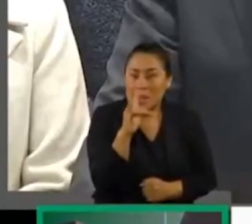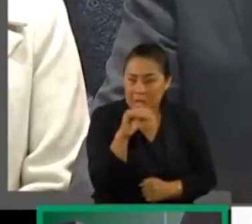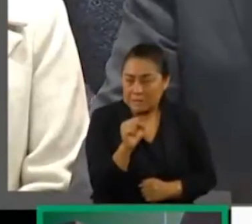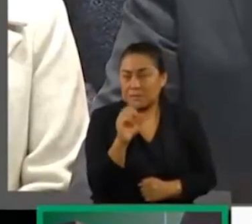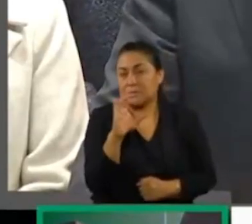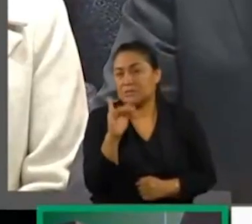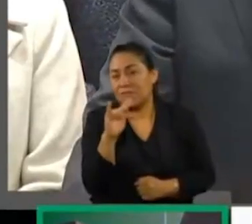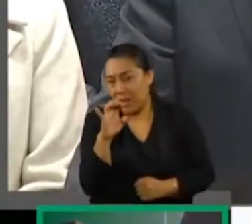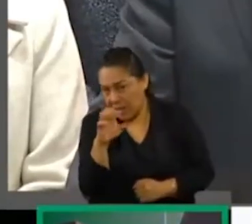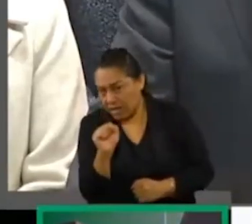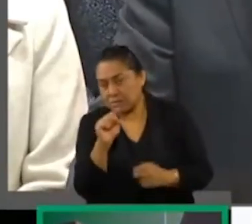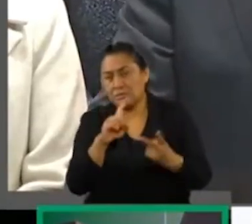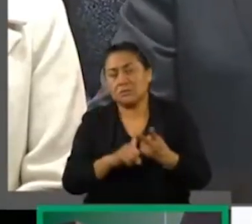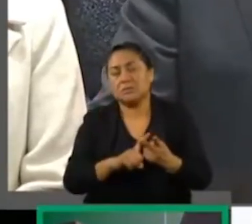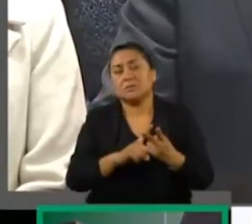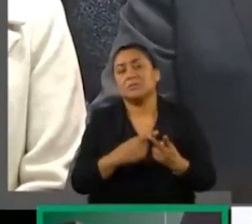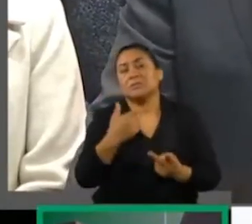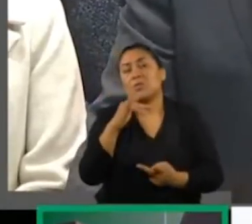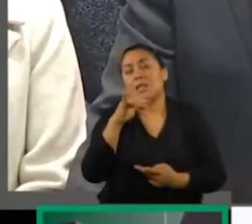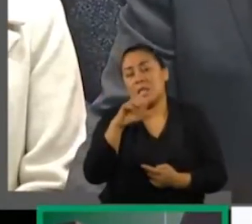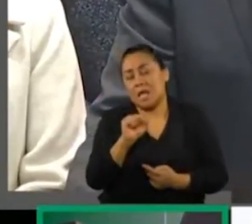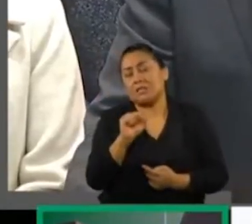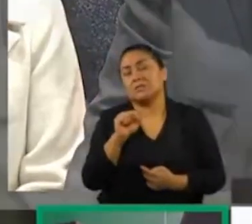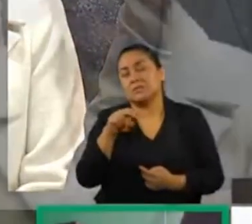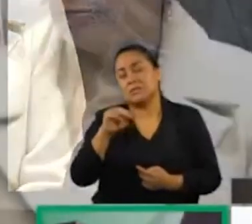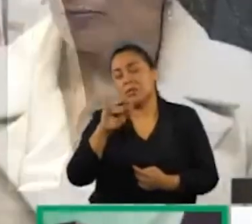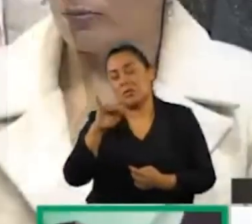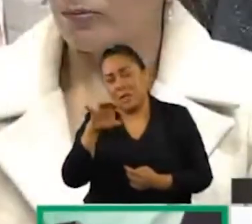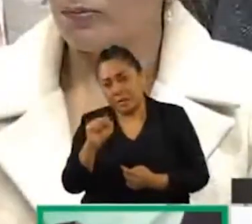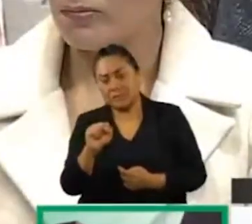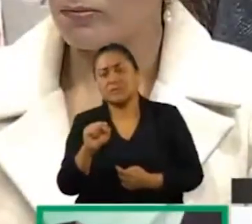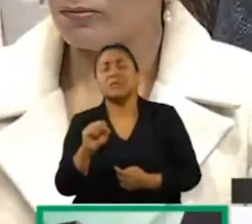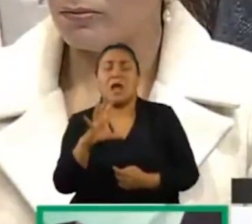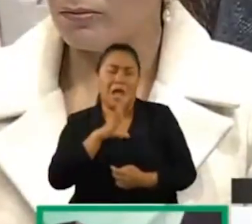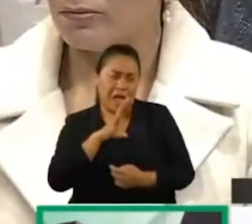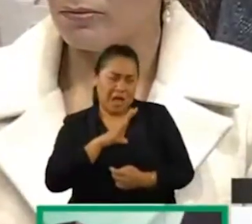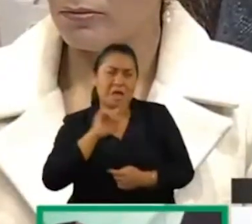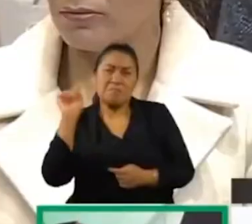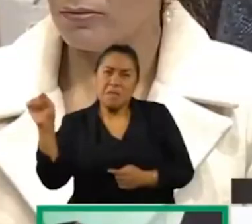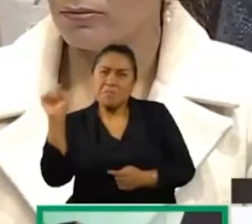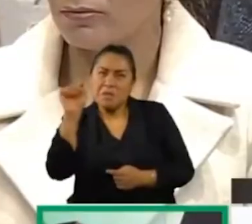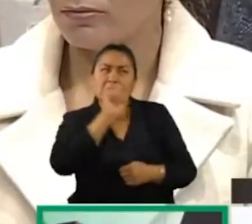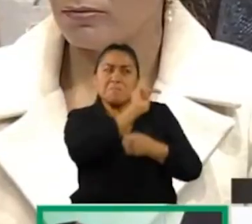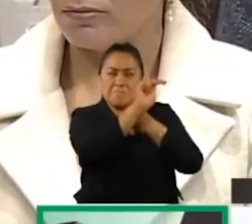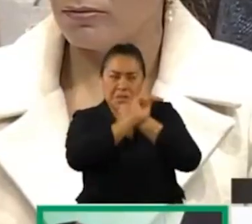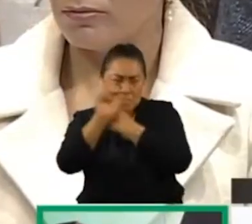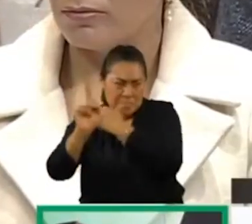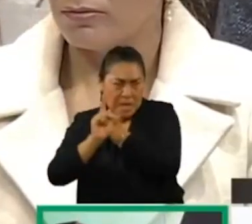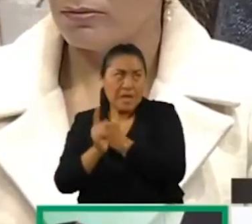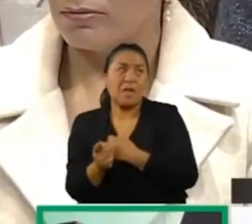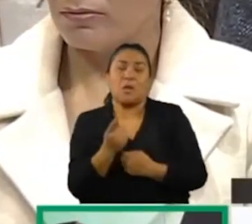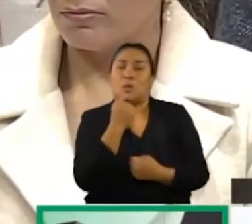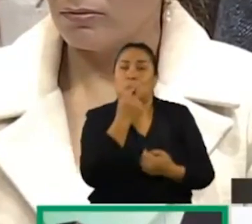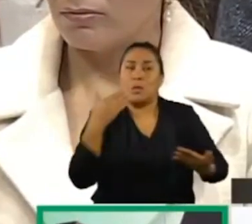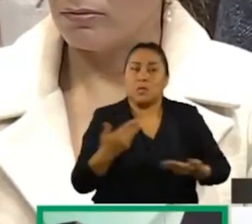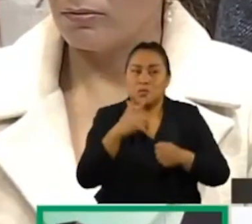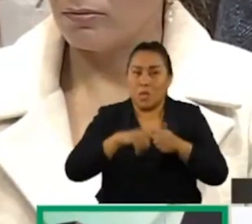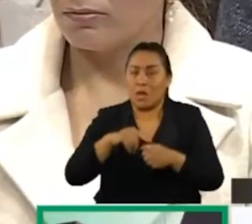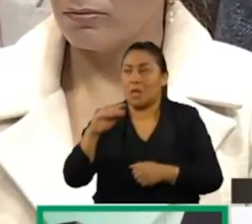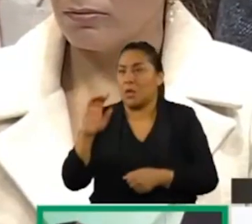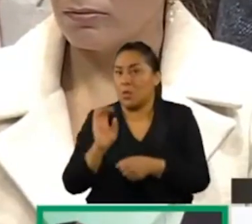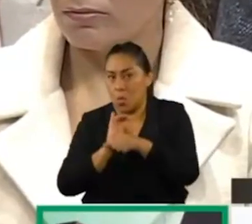en los carabineros en Italia, la Guardia Civil en España, la Policía Nacional en